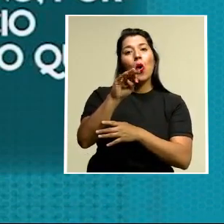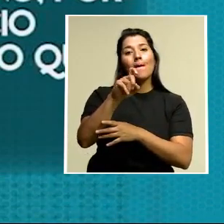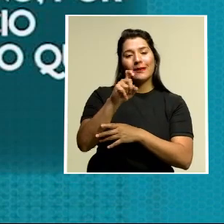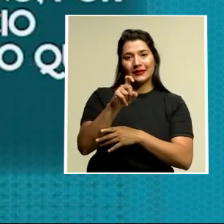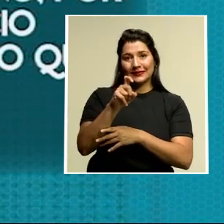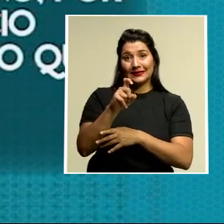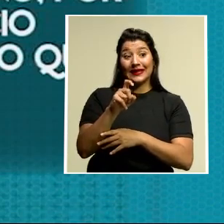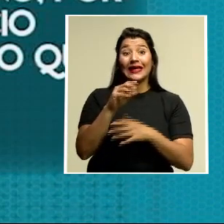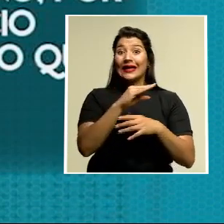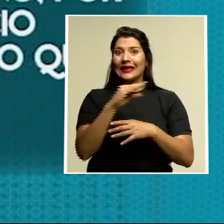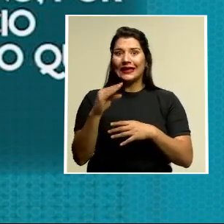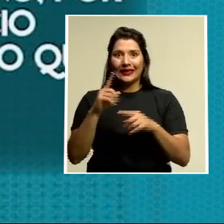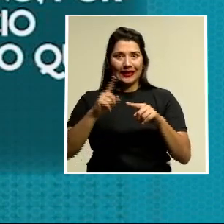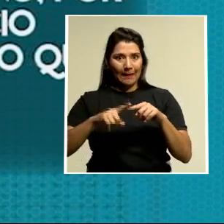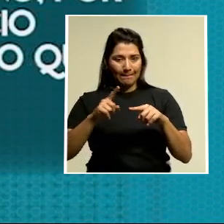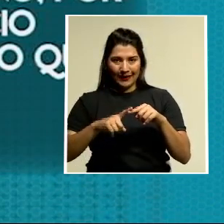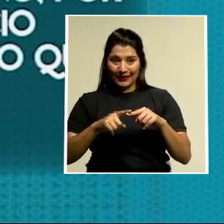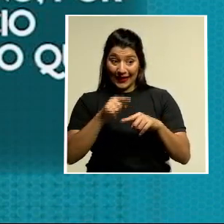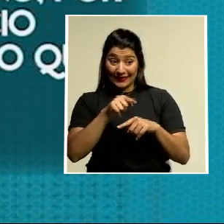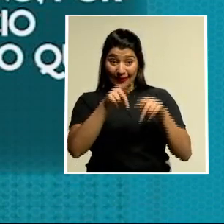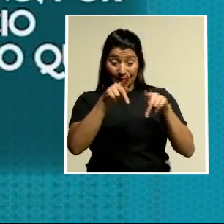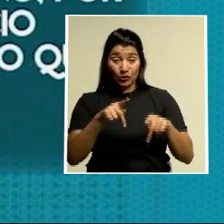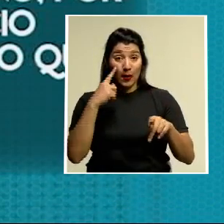Rica Televisión.